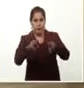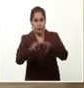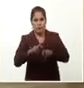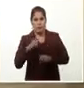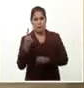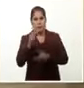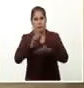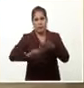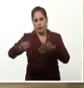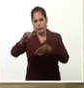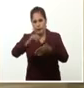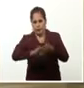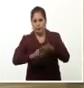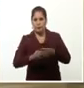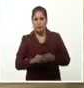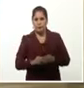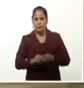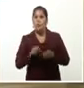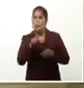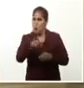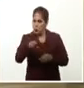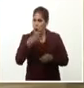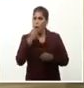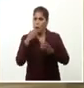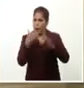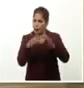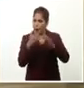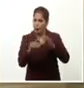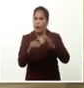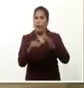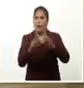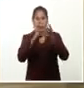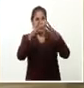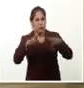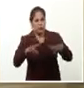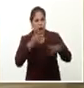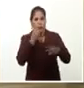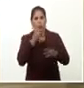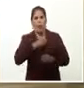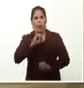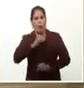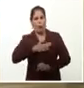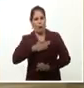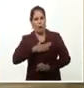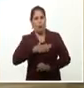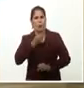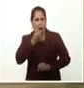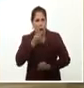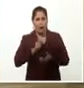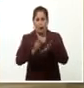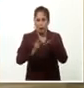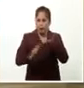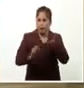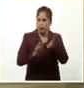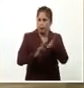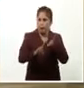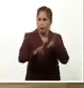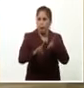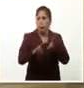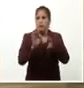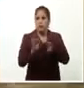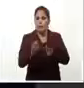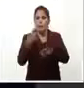Nacional del Poder Popular. A sus correos electrónicos la población podrá emitir los criterios correspondientes. También